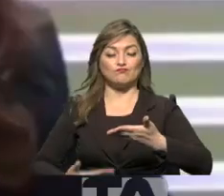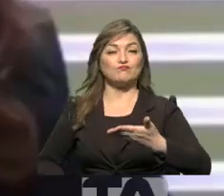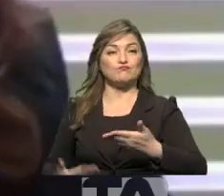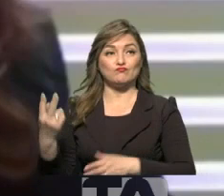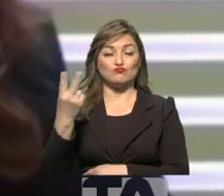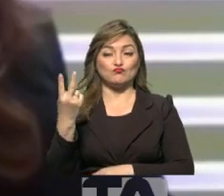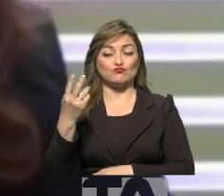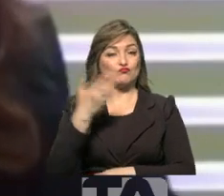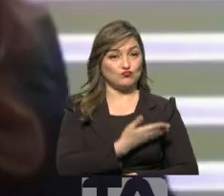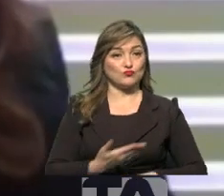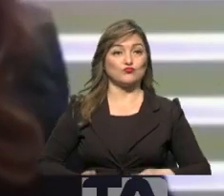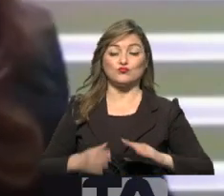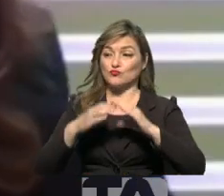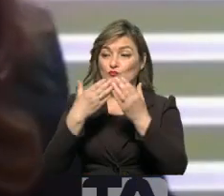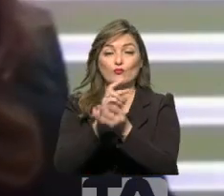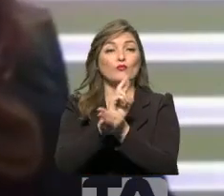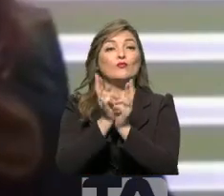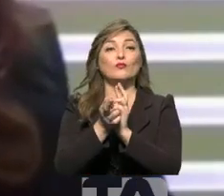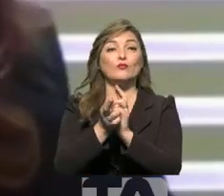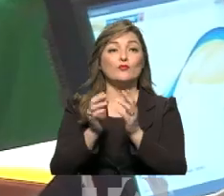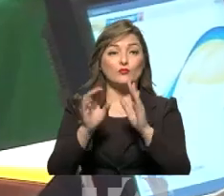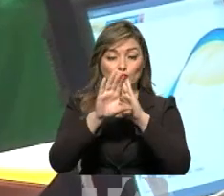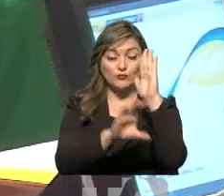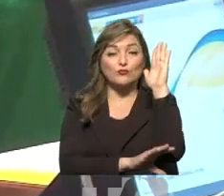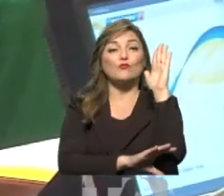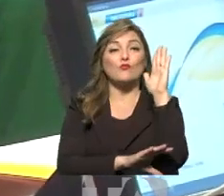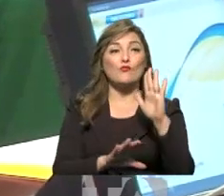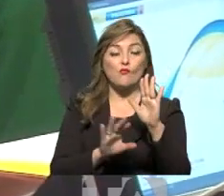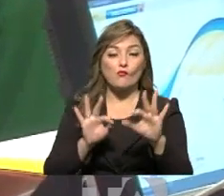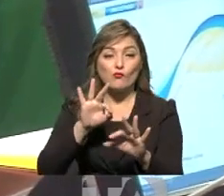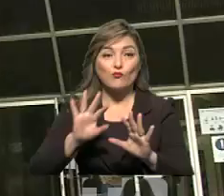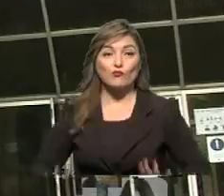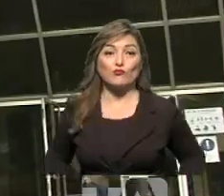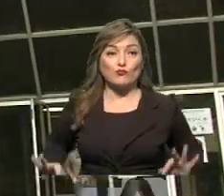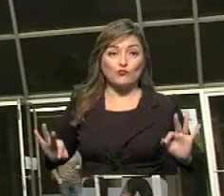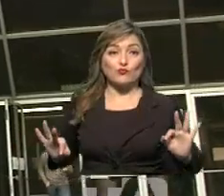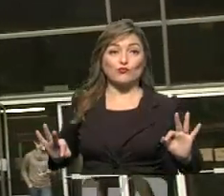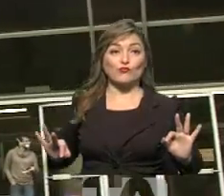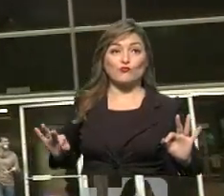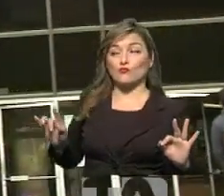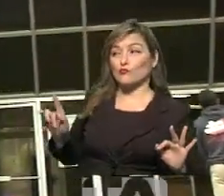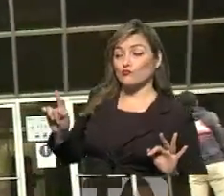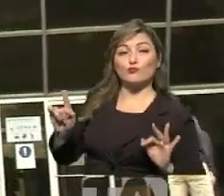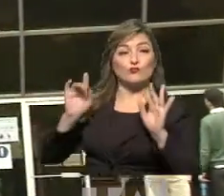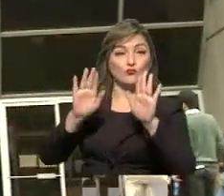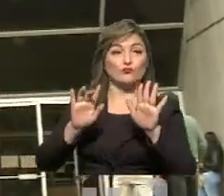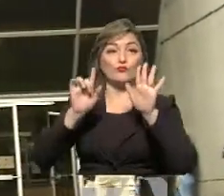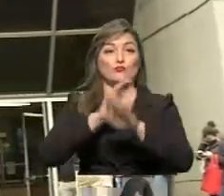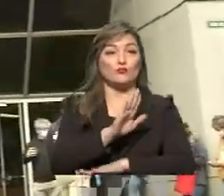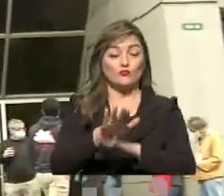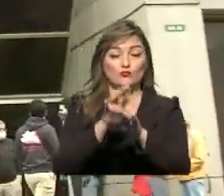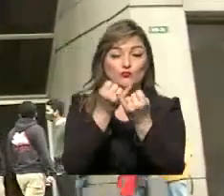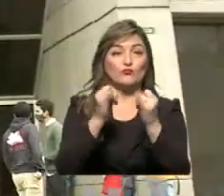Elizabeth Cabezas, presidenta de la Comisión de Enmiendas, y otros asambleístas se abstuvieron. Lo mismo pasó en la moción 16, que hablaba sobre